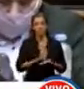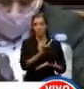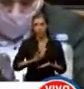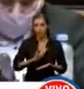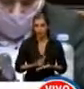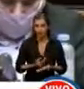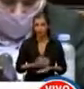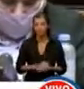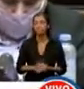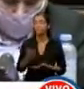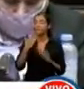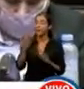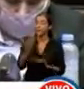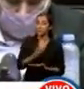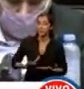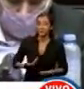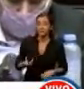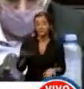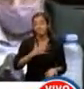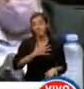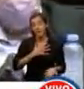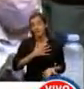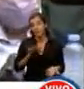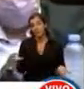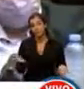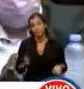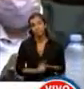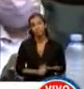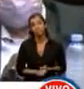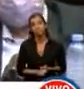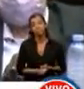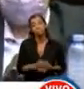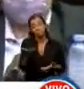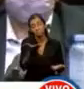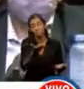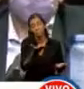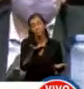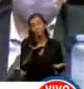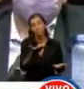Presidente, una pena. No, pero por favor,